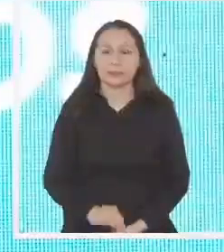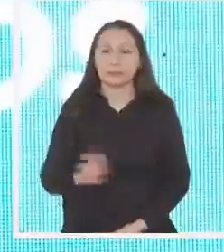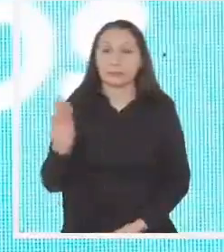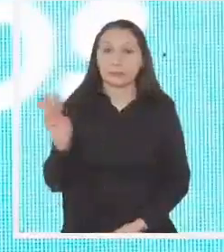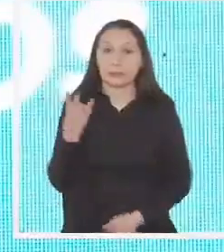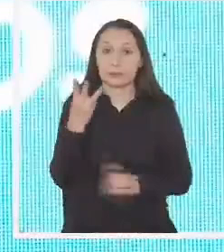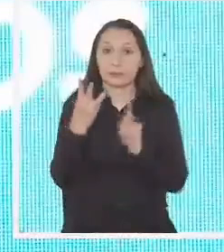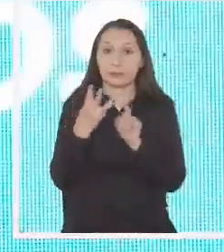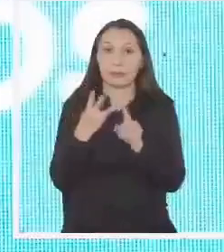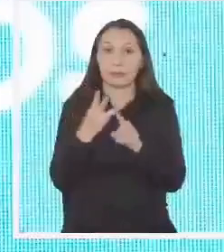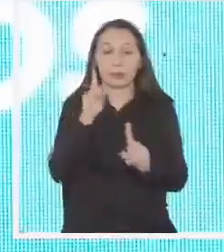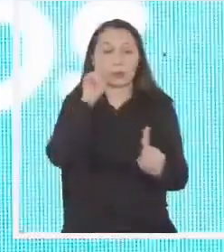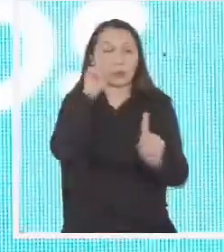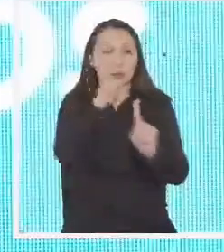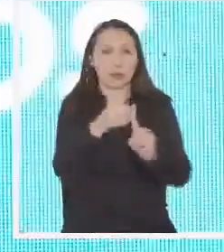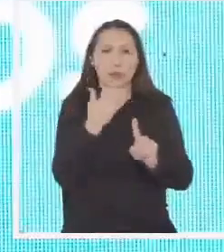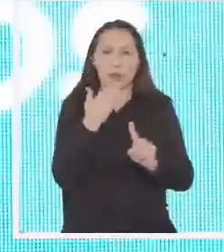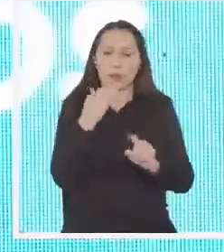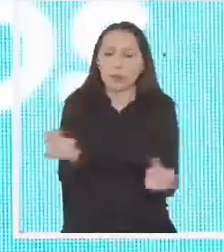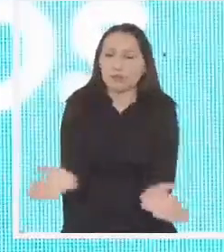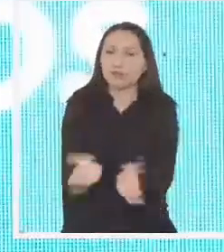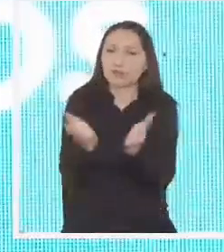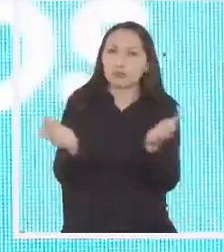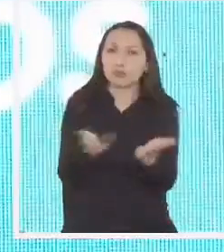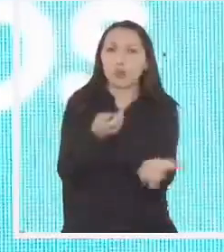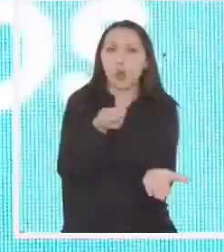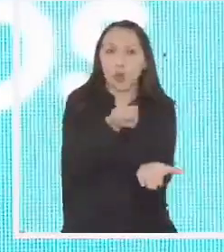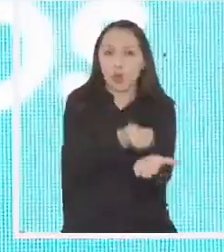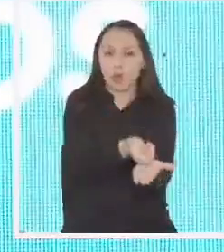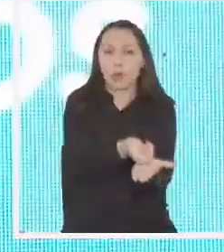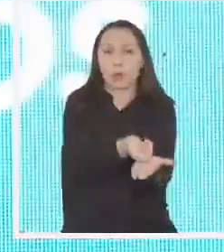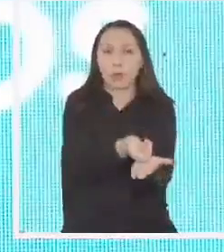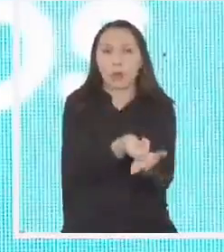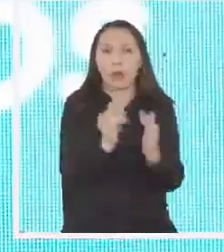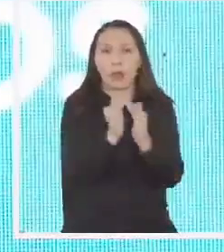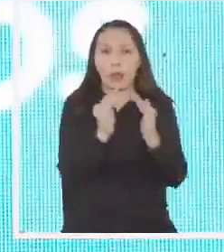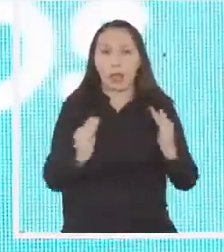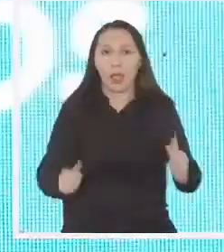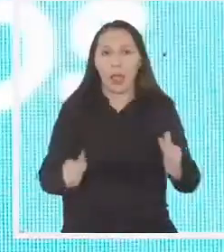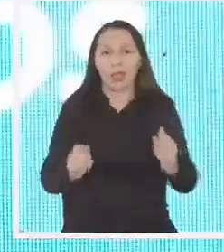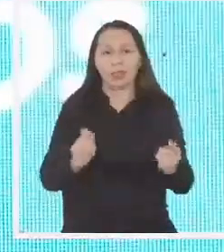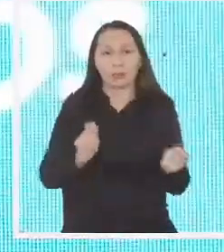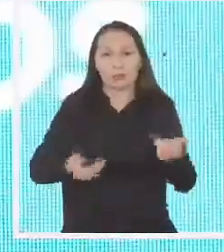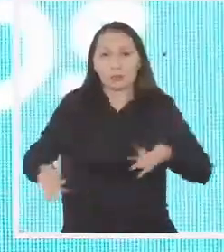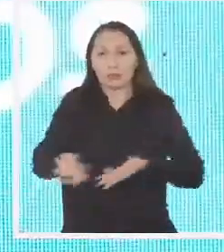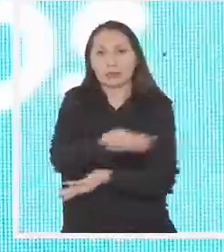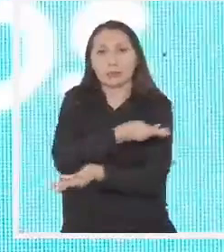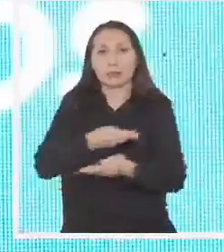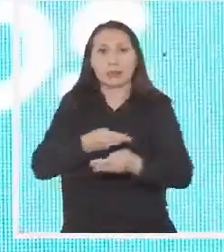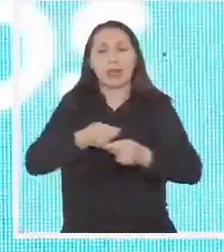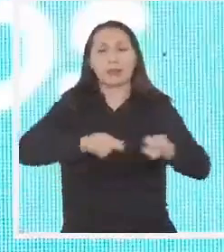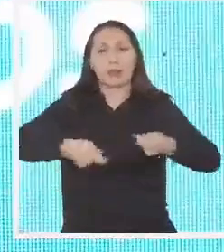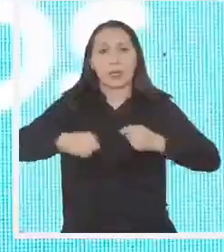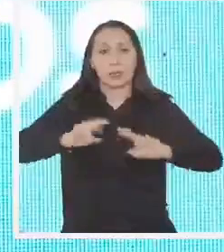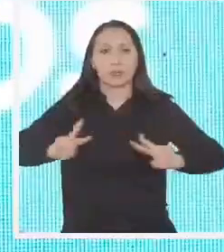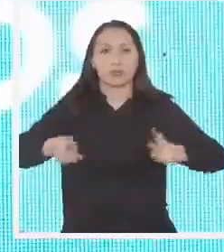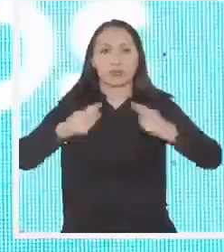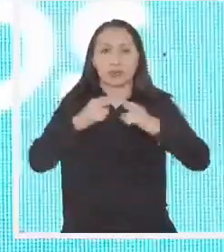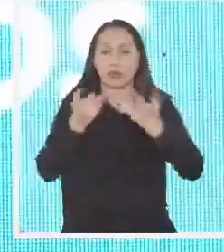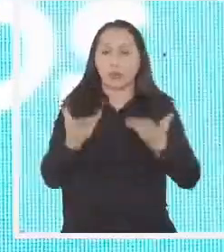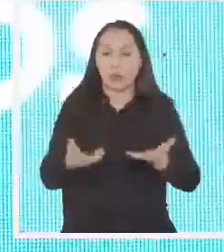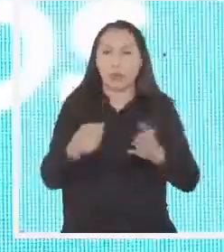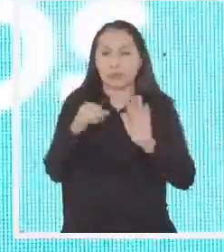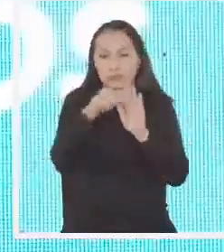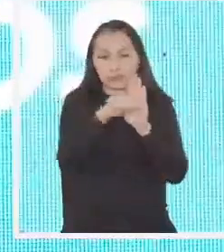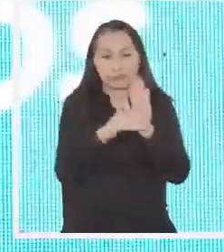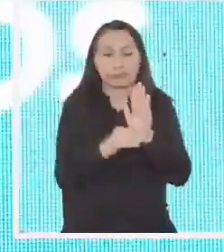Tercero, nuestra meta también es fomentar la compra de viviendas y dinamizar el mercado inmobiliario, y es por eso que estamos implementando una